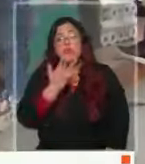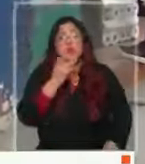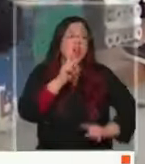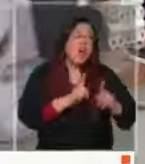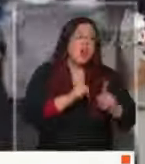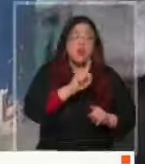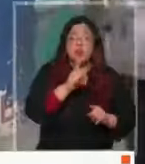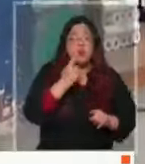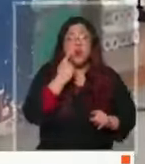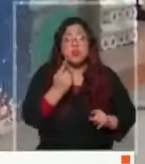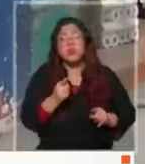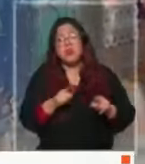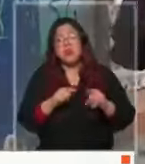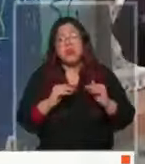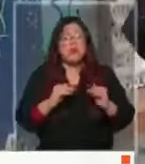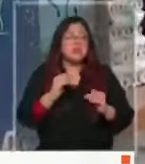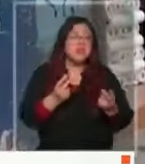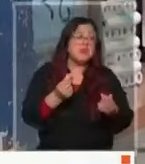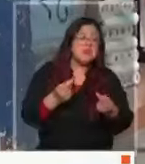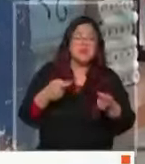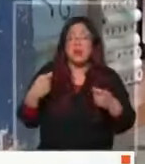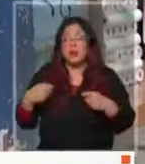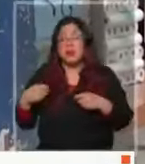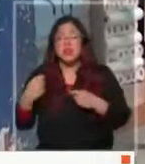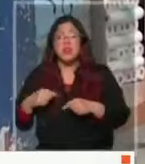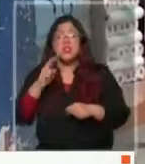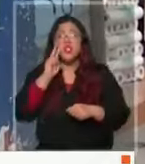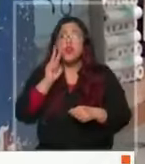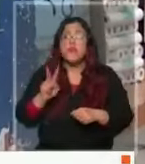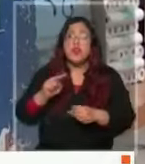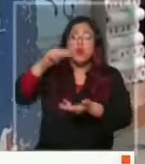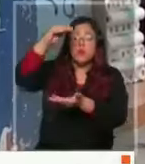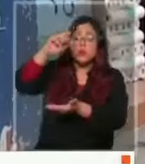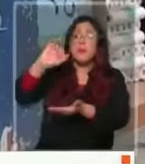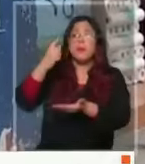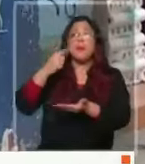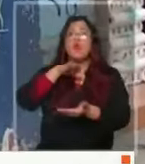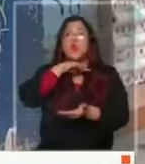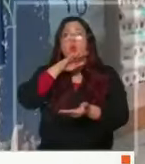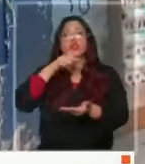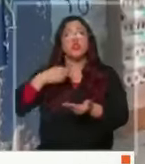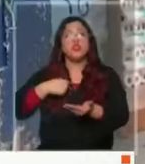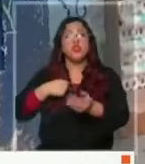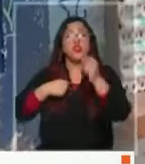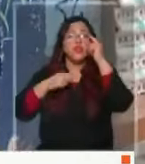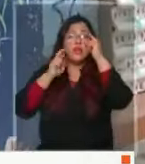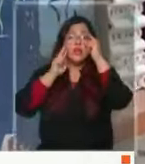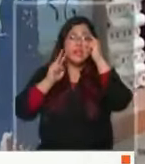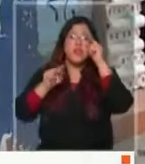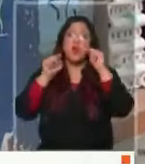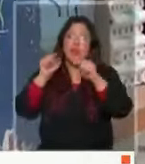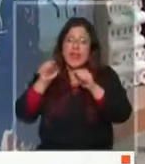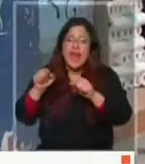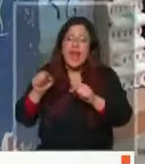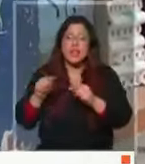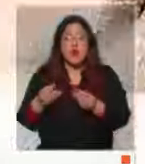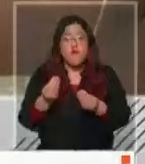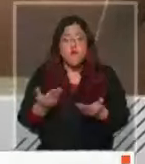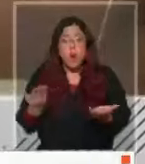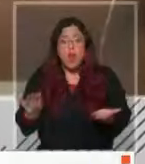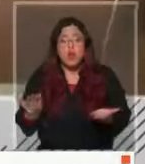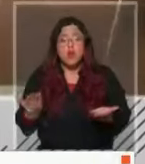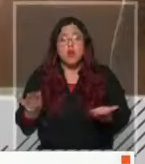salen malos, es como gastar plata de más. Y veo un detergente, primero lo utilizo yo, si veo que el lavaloza es bueno,